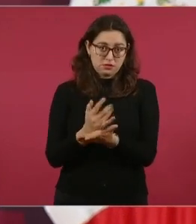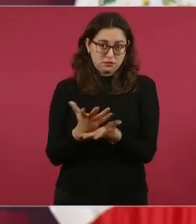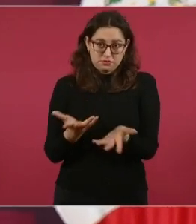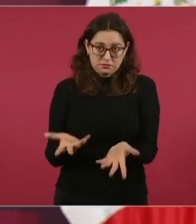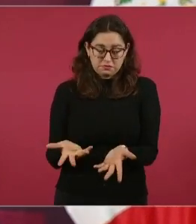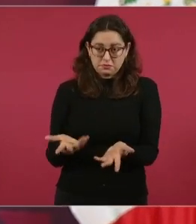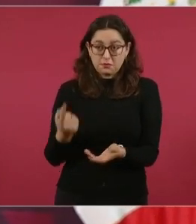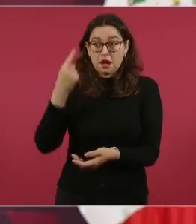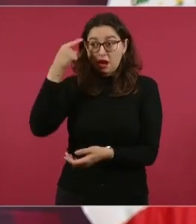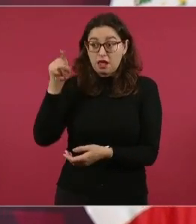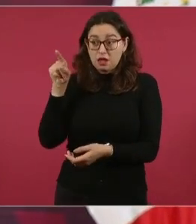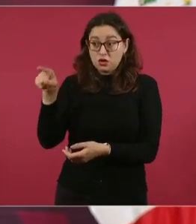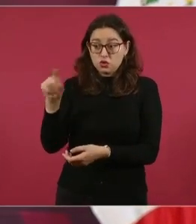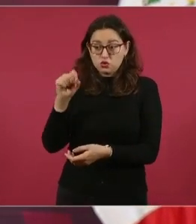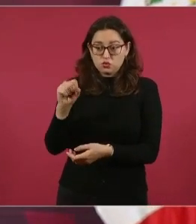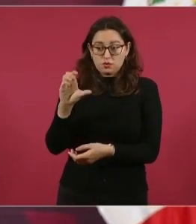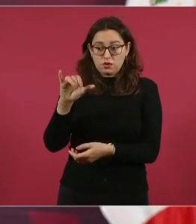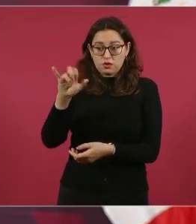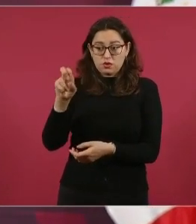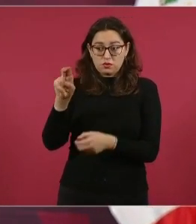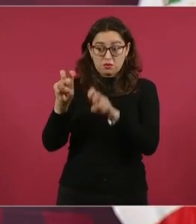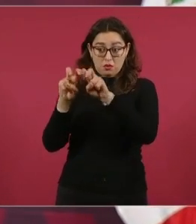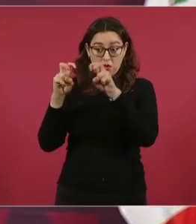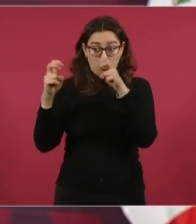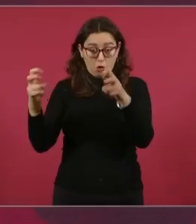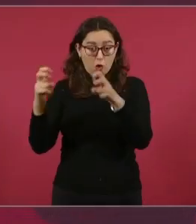ministros, 5 mujeres.